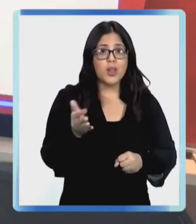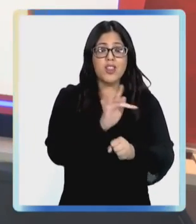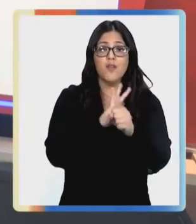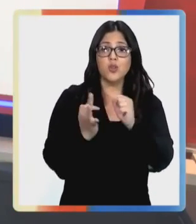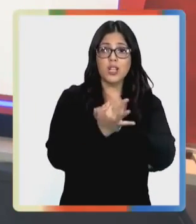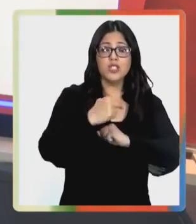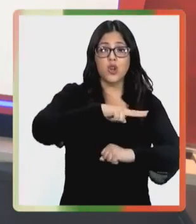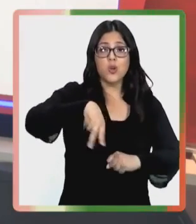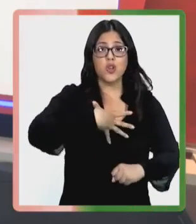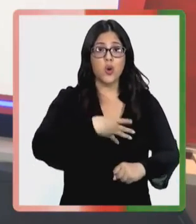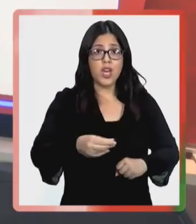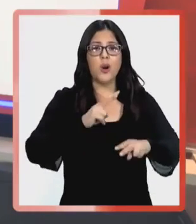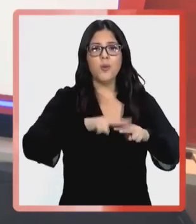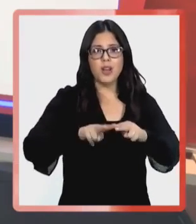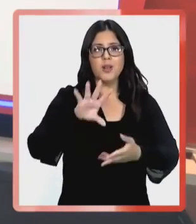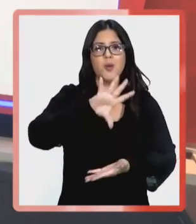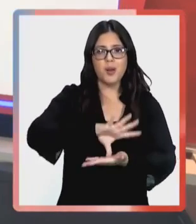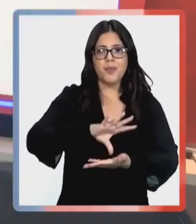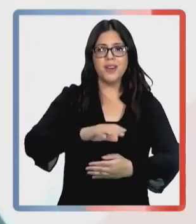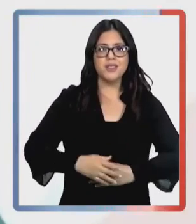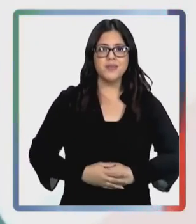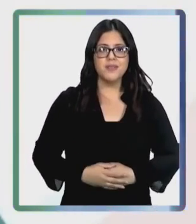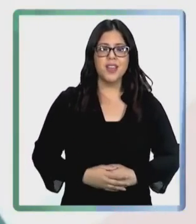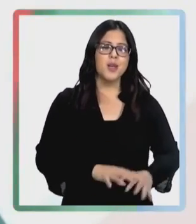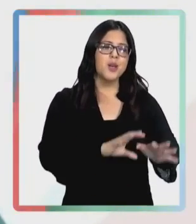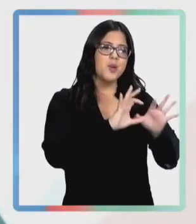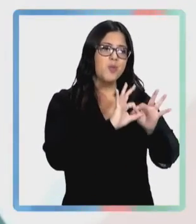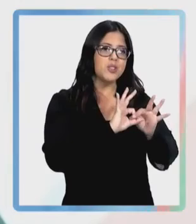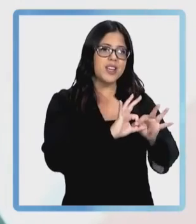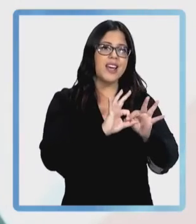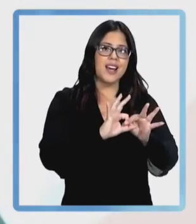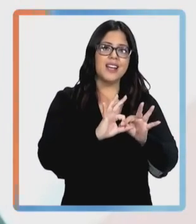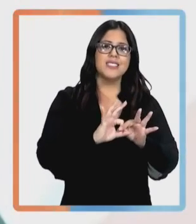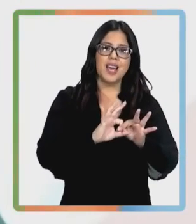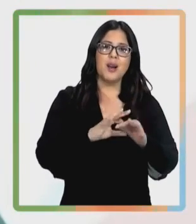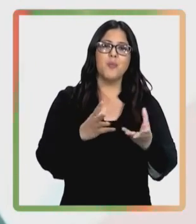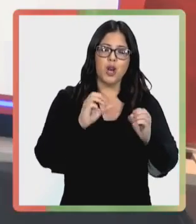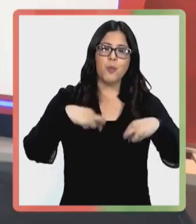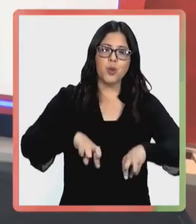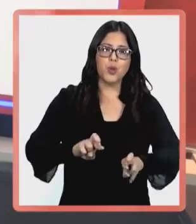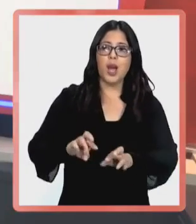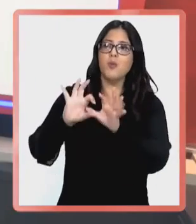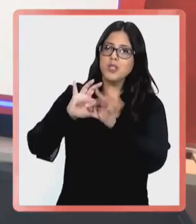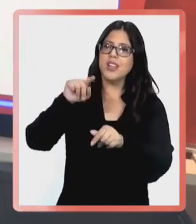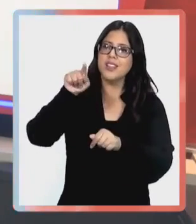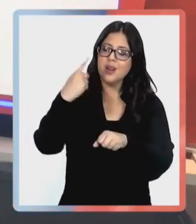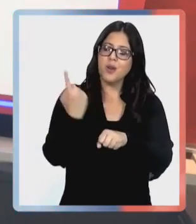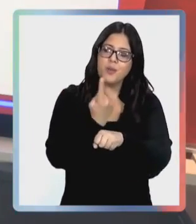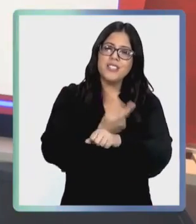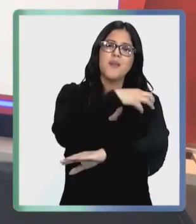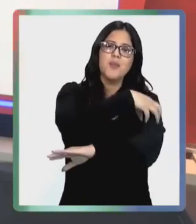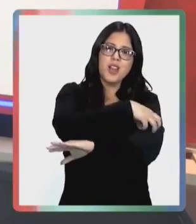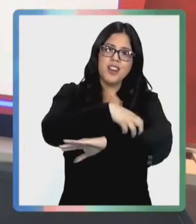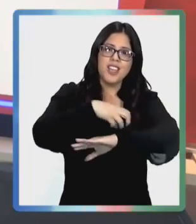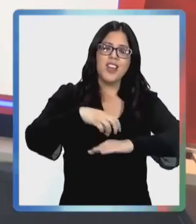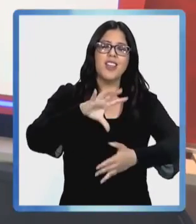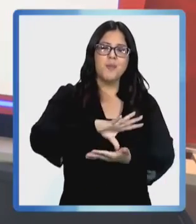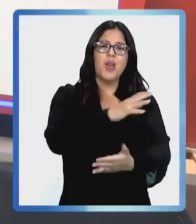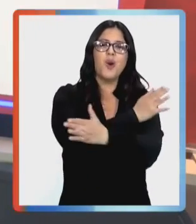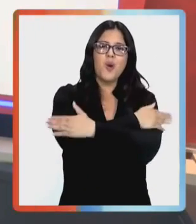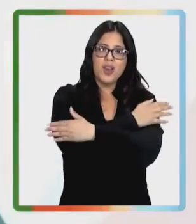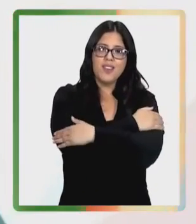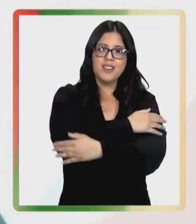Fundación Nuestros Hijos, por lo que están haciendo por el país. Muchas gracias. Gracias por este espacio. Y muchas gracias a ti por conversar con las regiones del país. Un